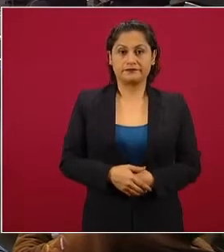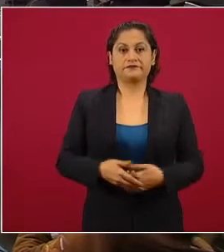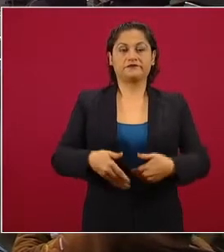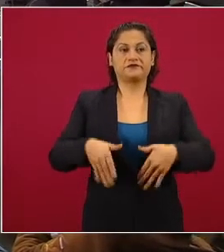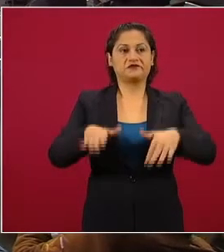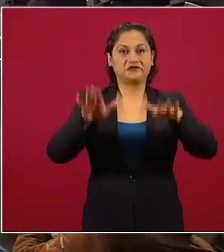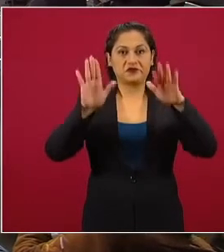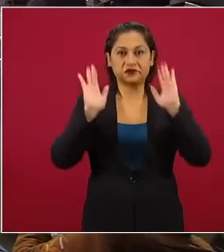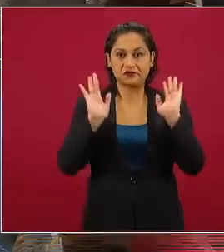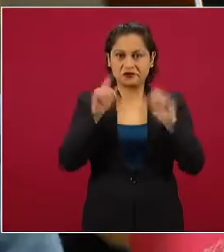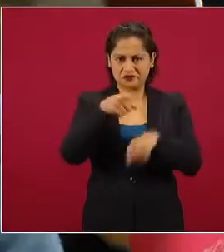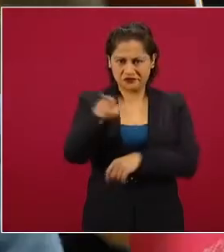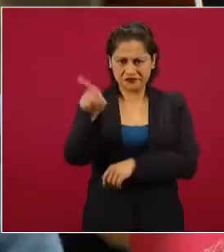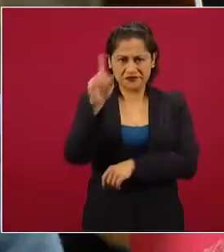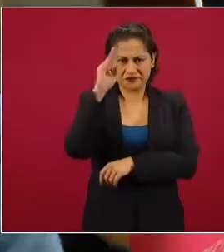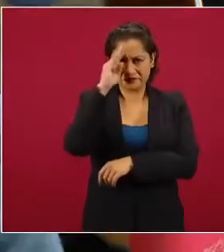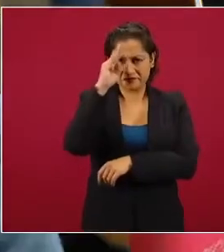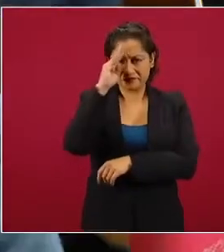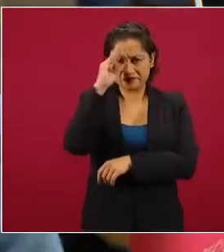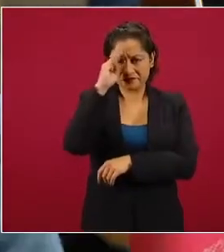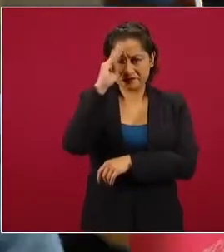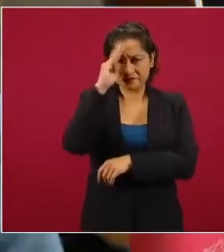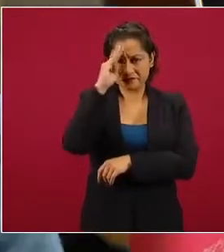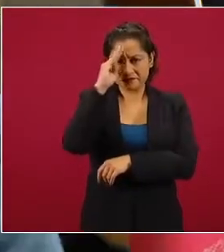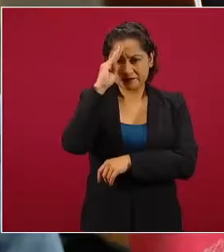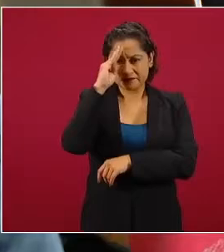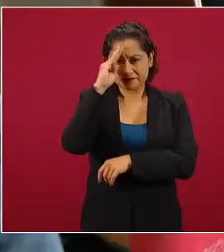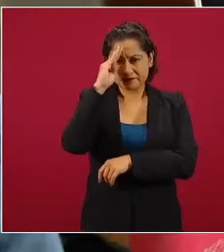Imagínense cuándo